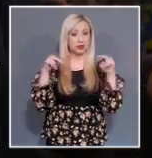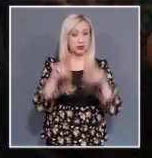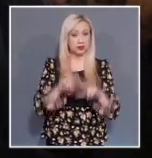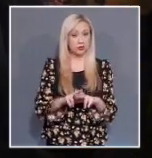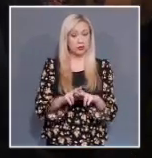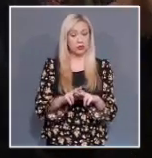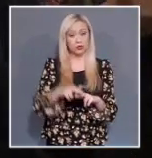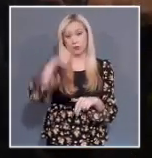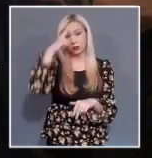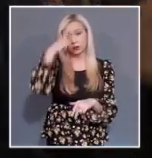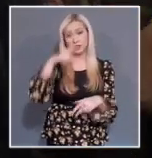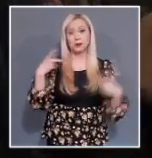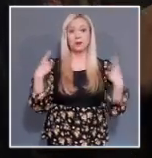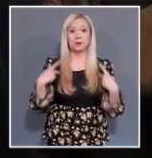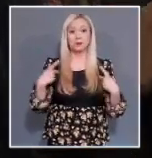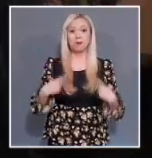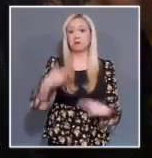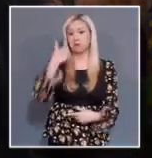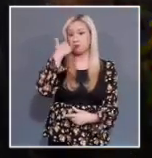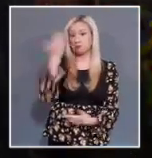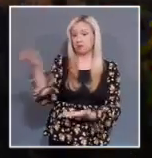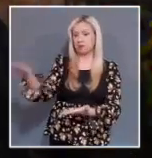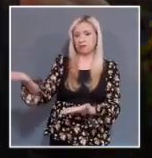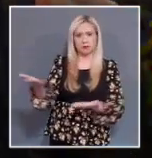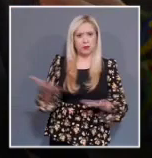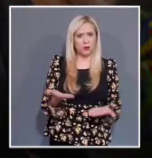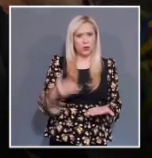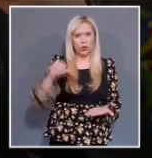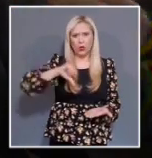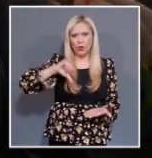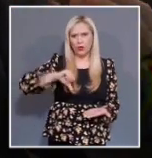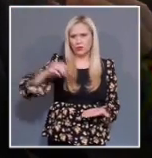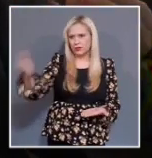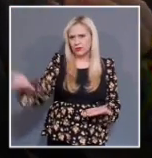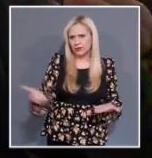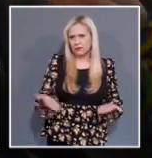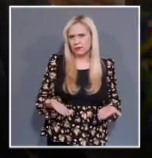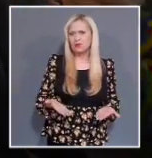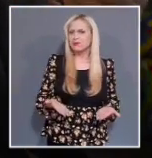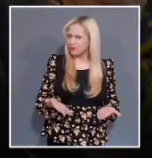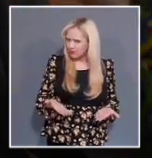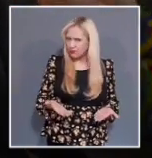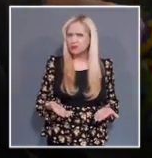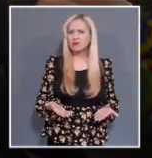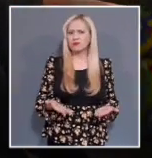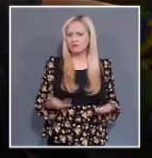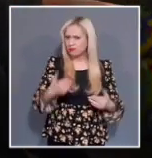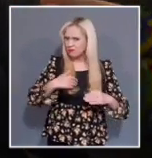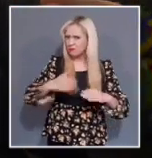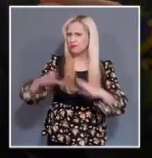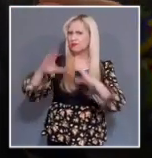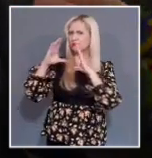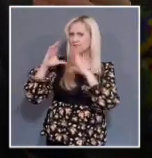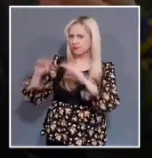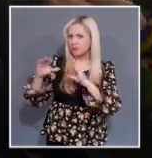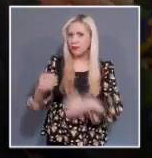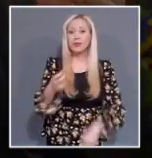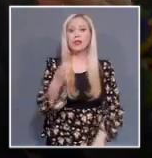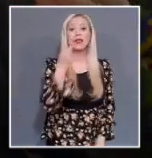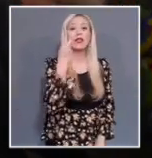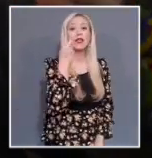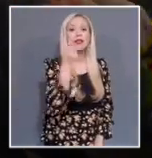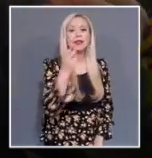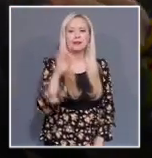que quiera acudir hoy, tú tienes que poder interpelar a ese público. Eso significa coyuntura. Es decir,